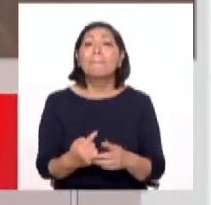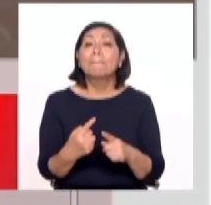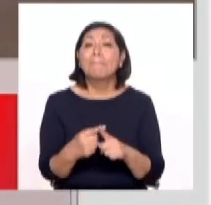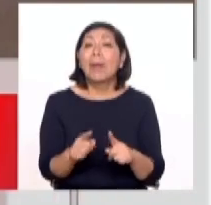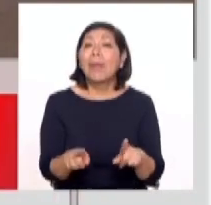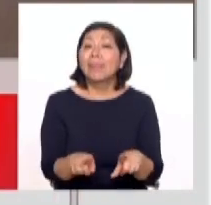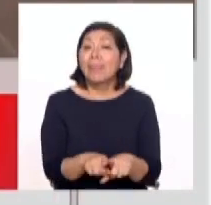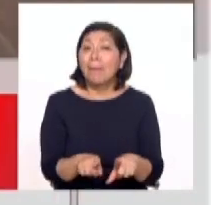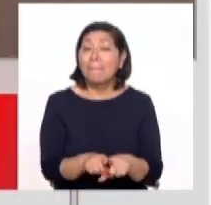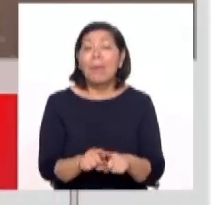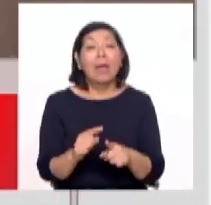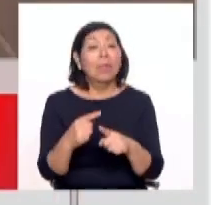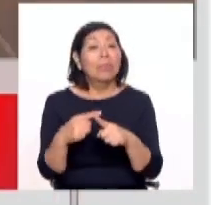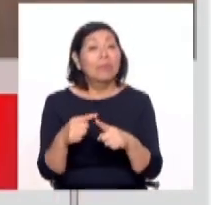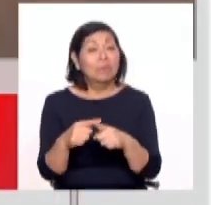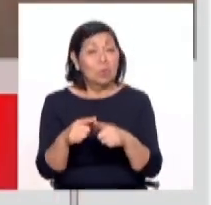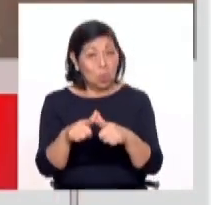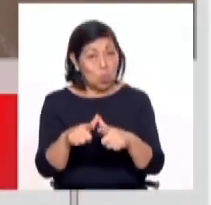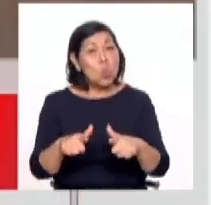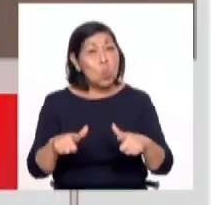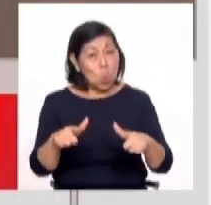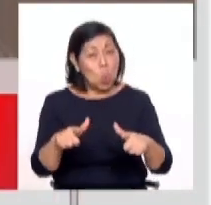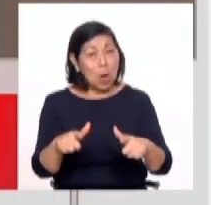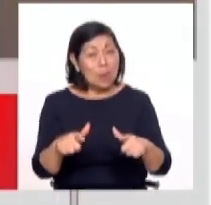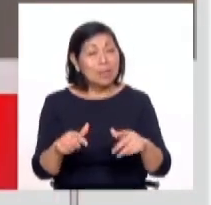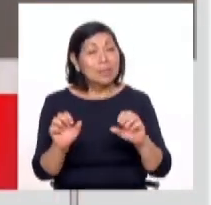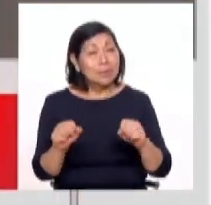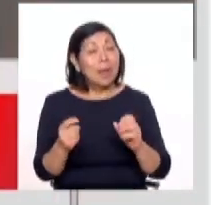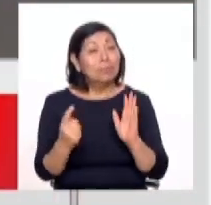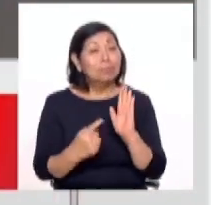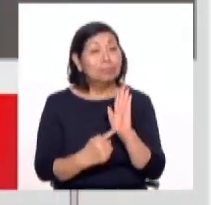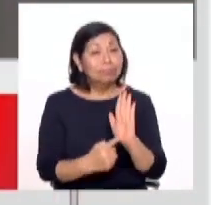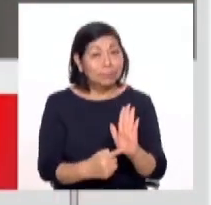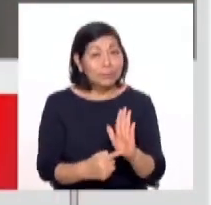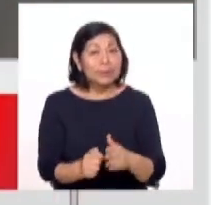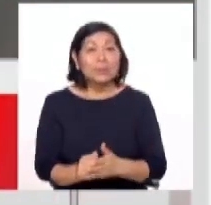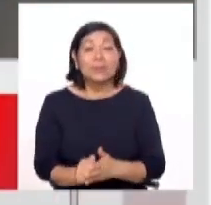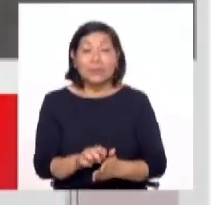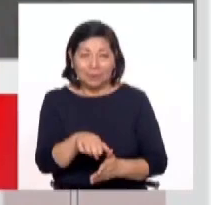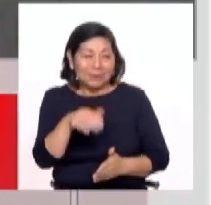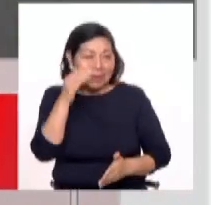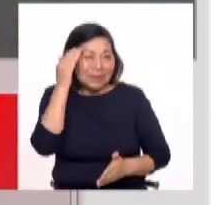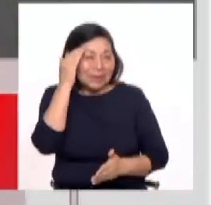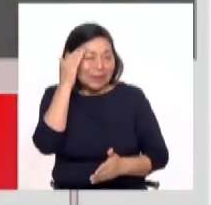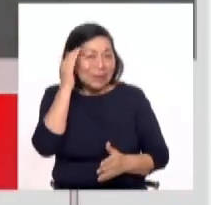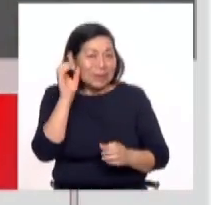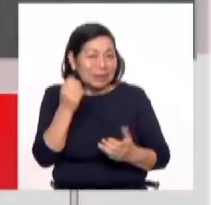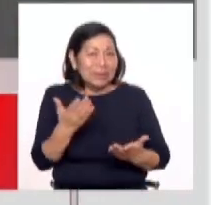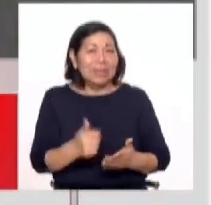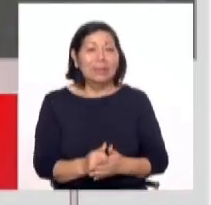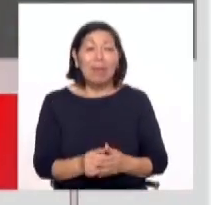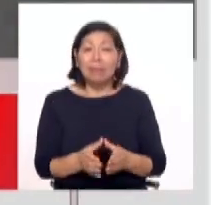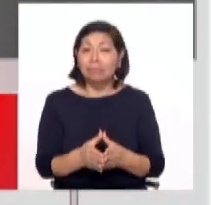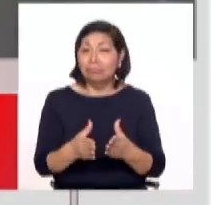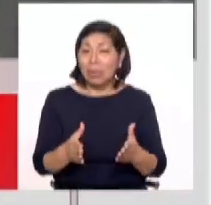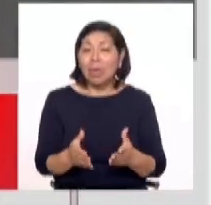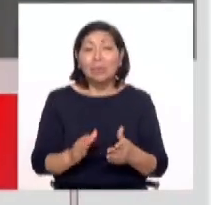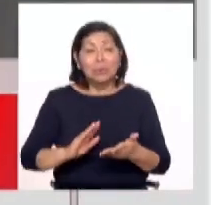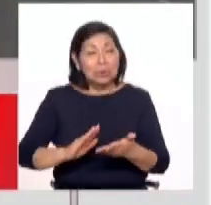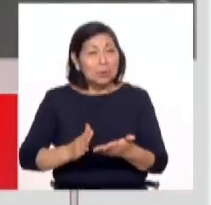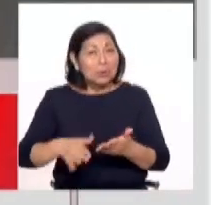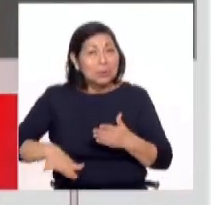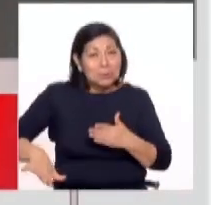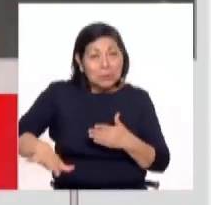también en los diferentes distritos donde hay presencia, como nosotros sabemos, existe una gran